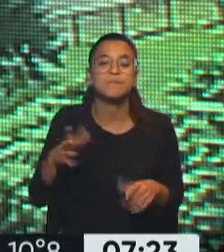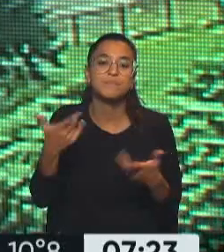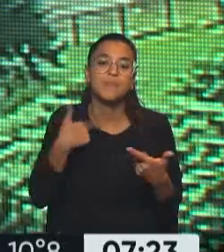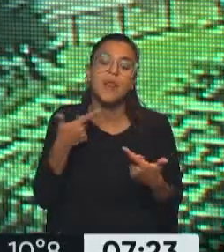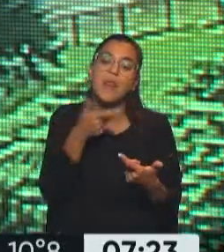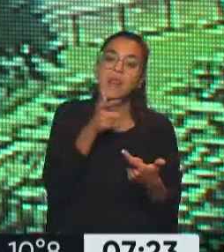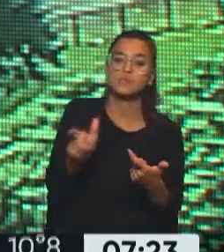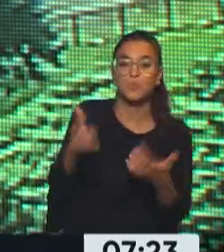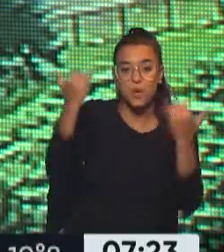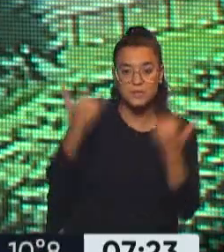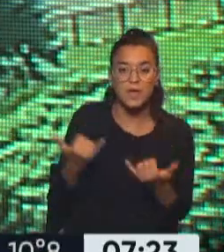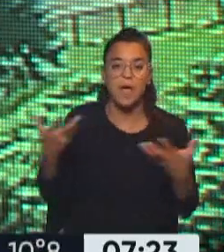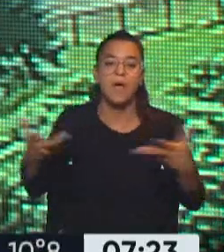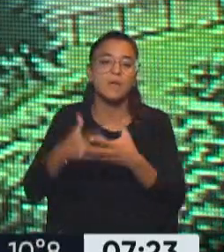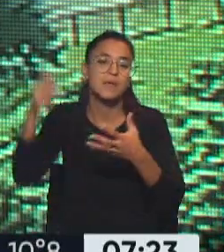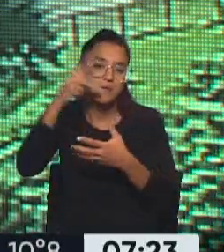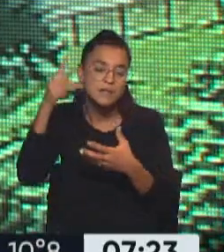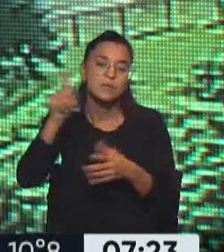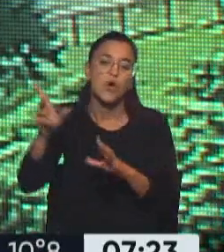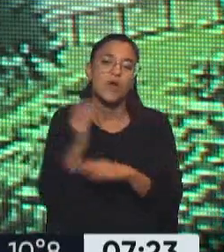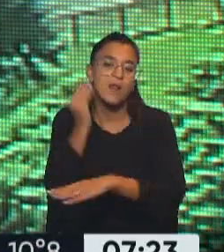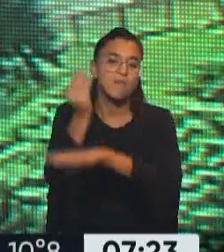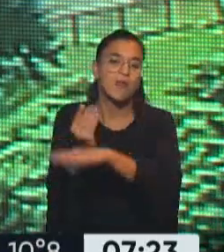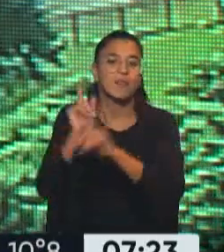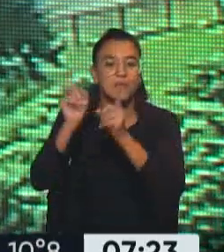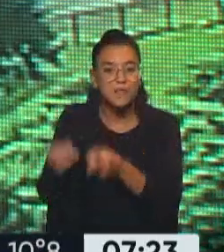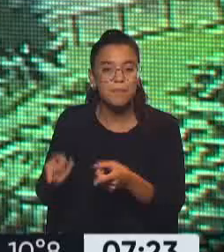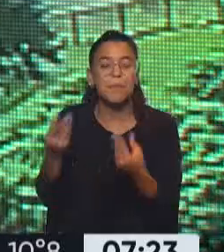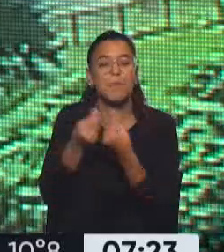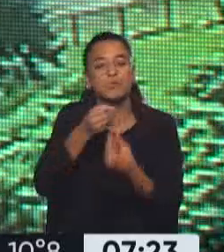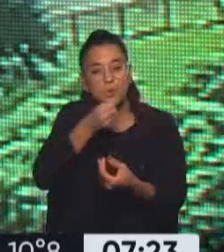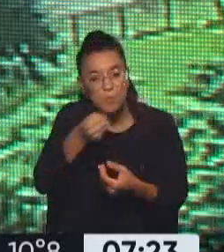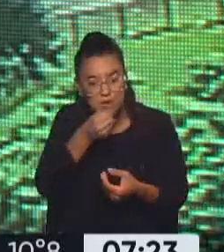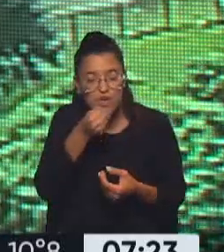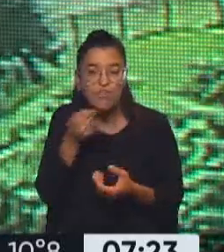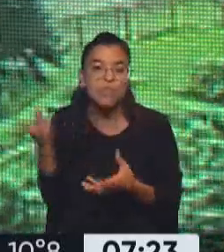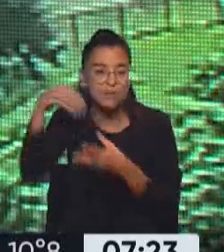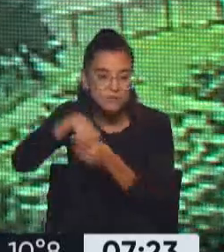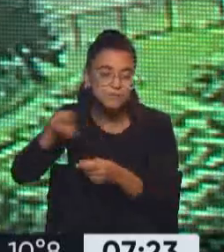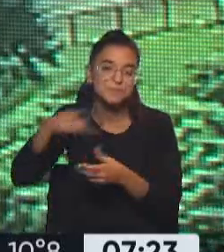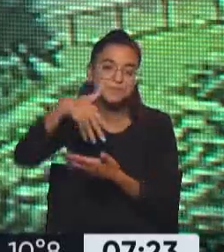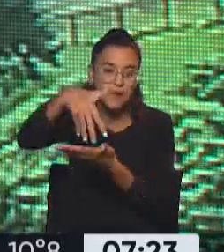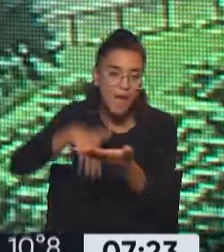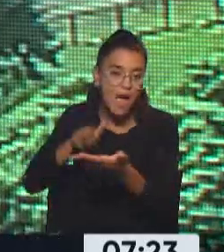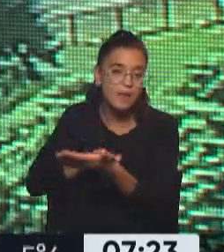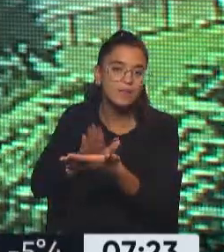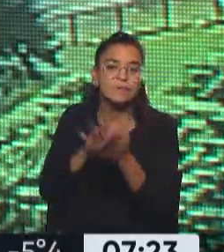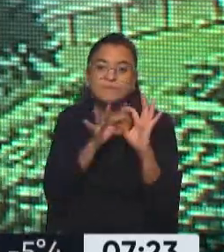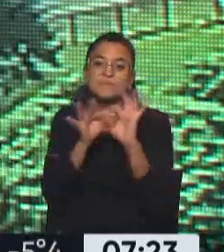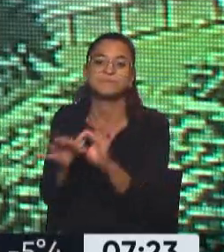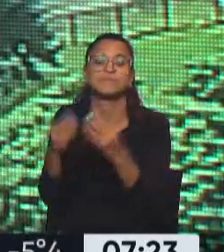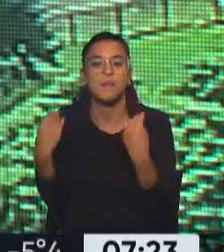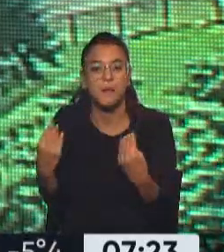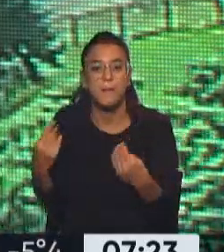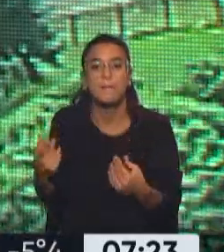los intelectuales kirchneristas o los referentes, también muchos periodistas que se han sumado a esta carta que hace referencia